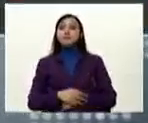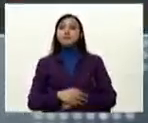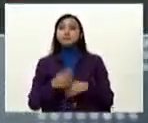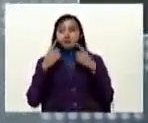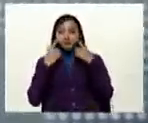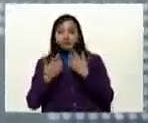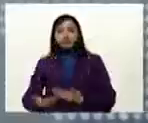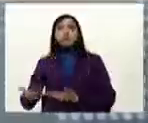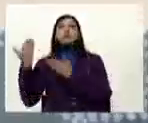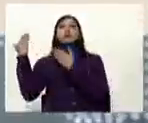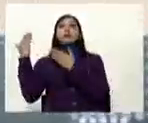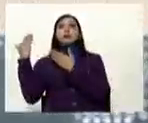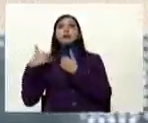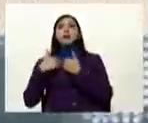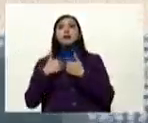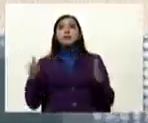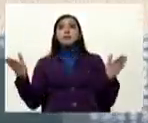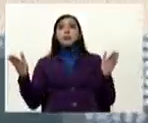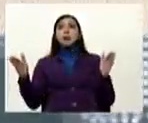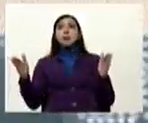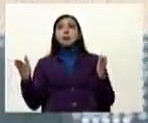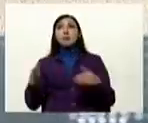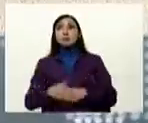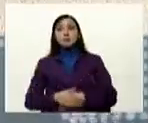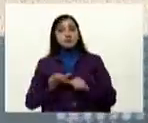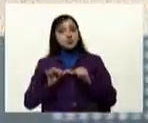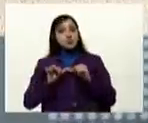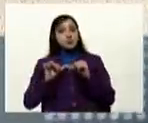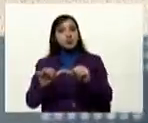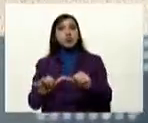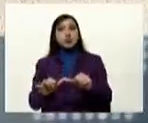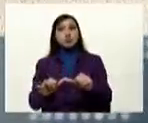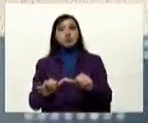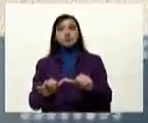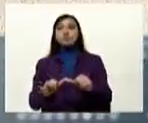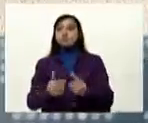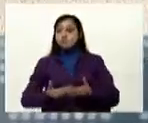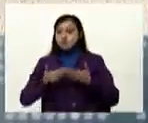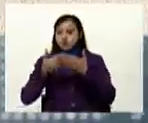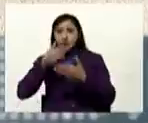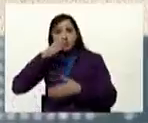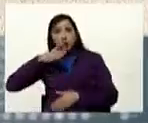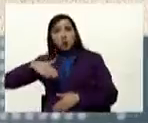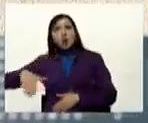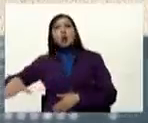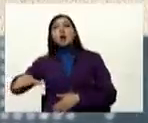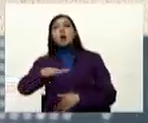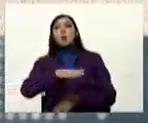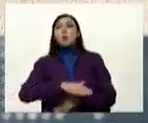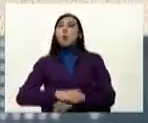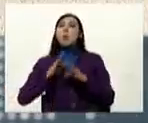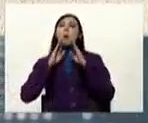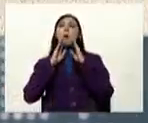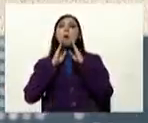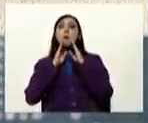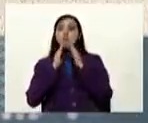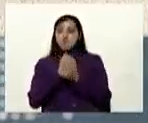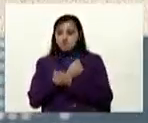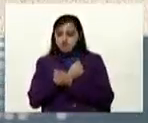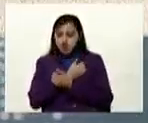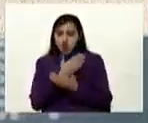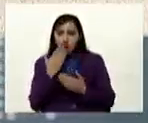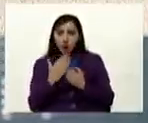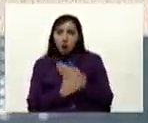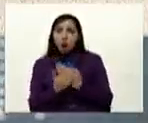adelante, abran las puertas y sigan ustedes dándole al pueblo sus bendiciones, su amor y